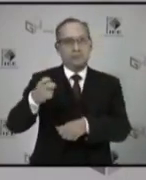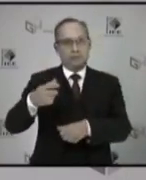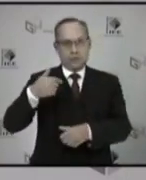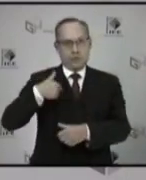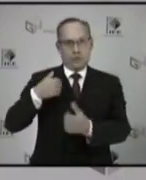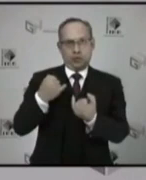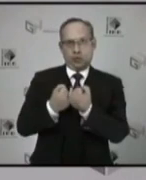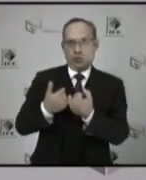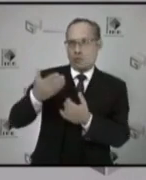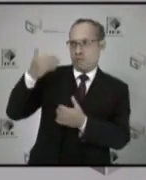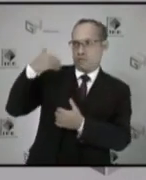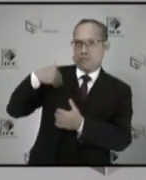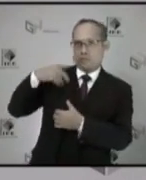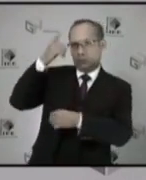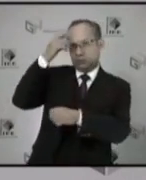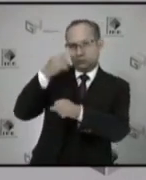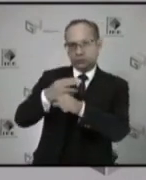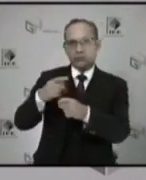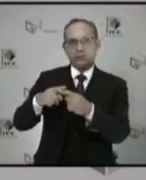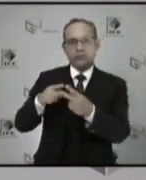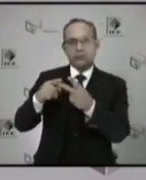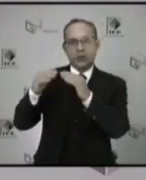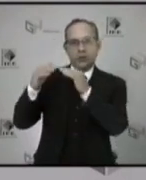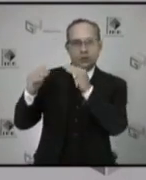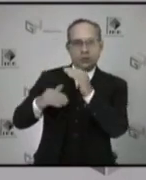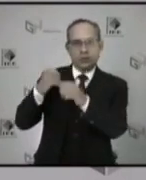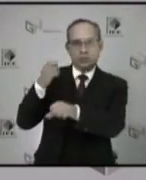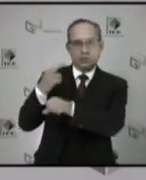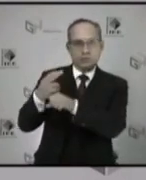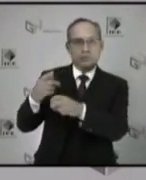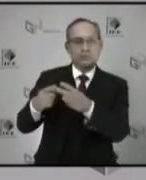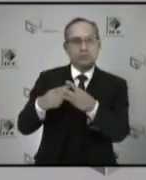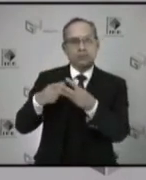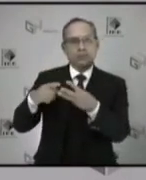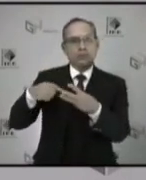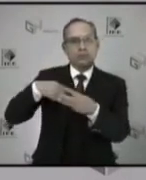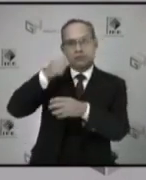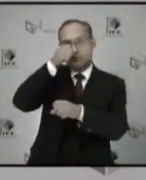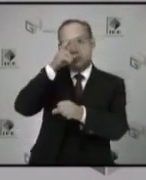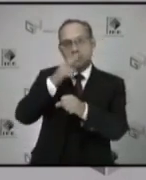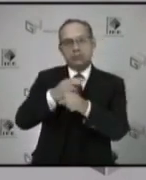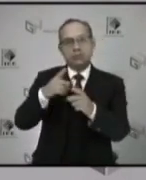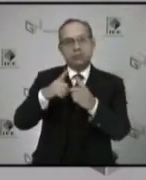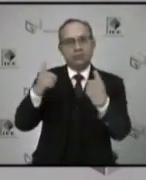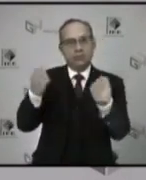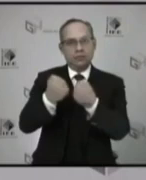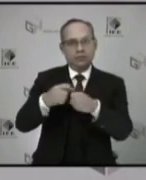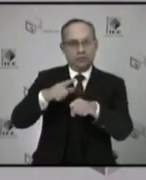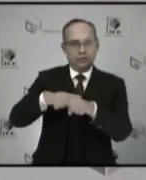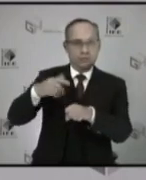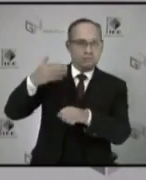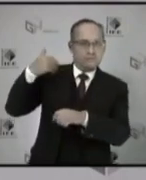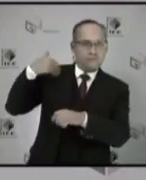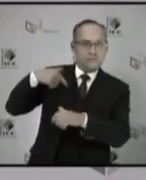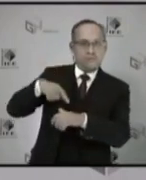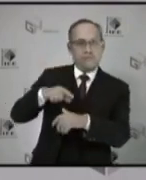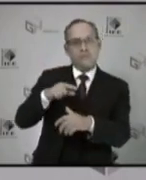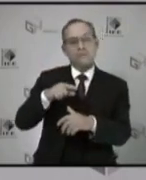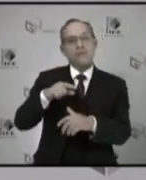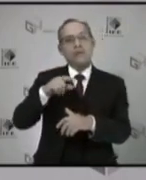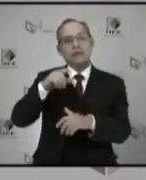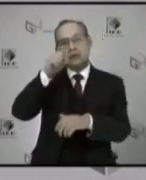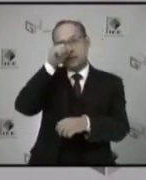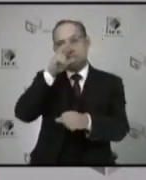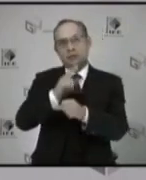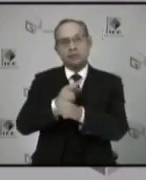ser director de área, de ser subcoordinadora de desarrollo regional, de ser secretaria de desarrollo social, de ser secretaria de planeación,